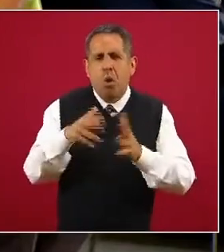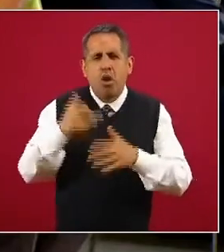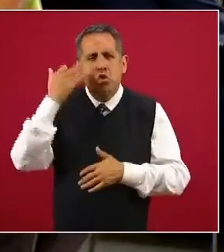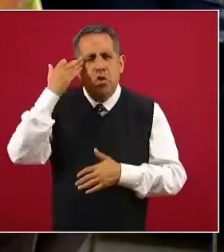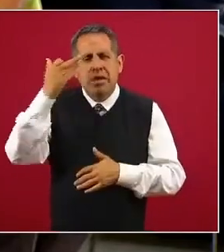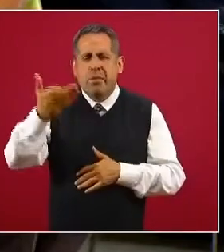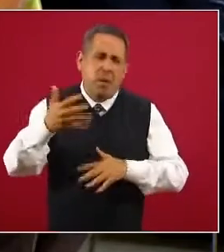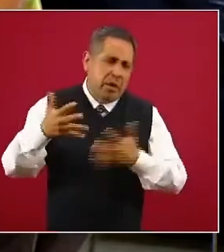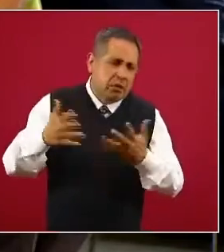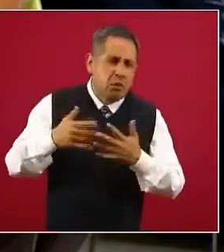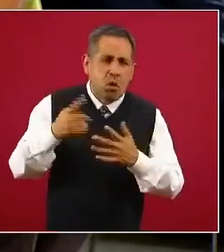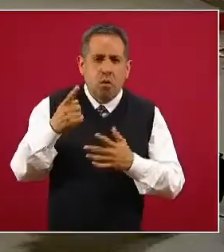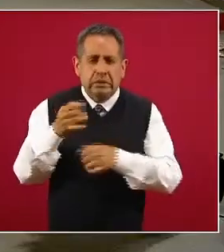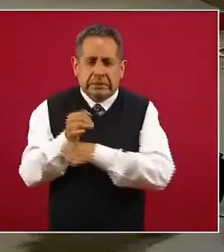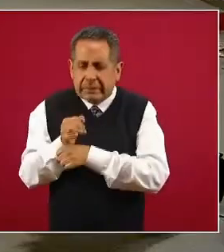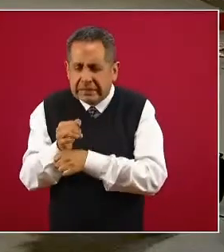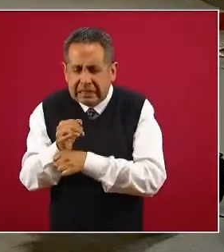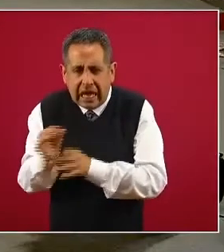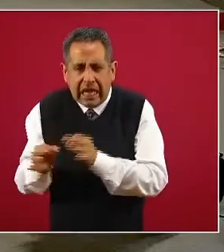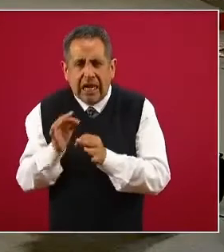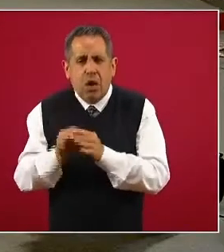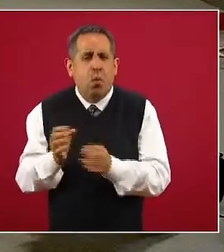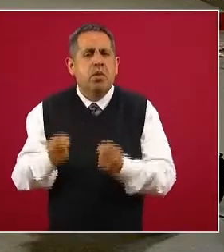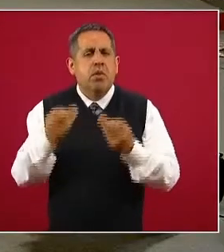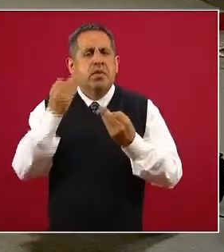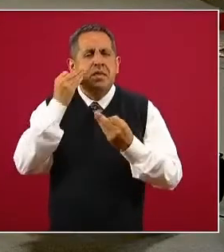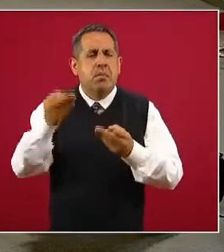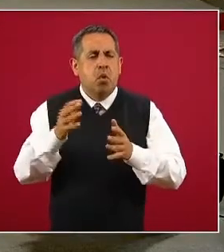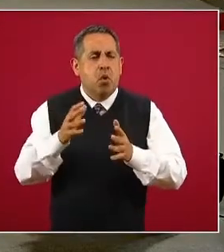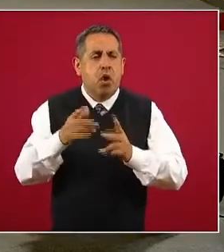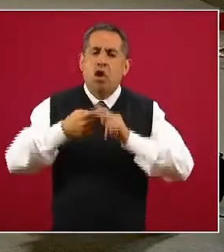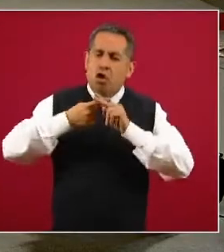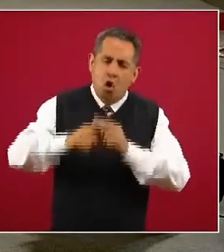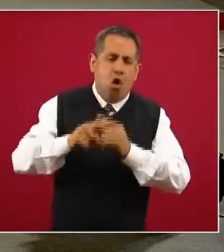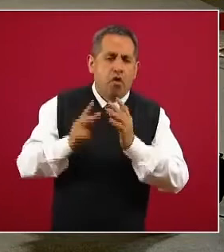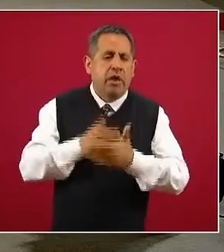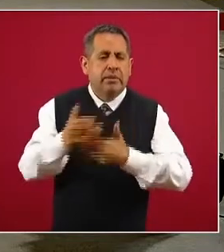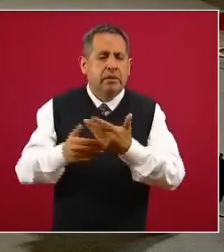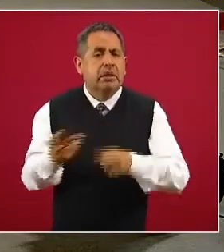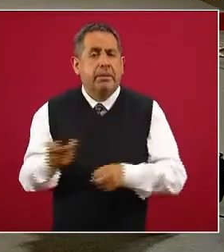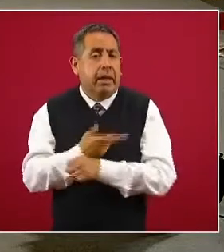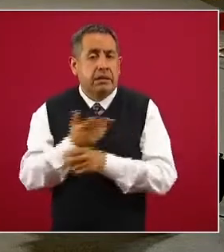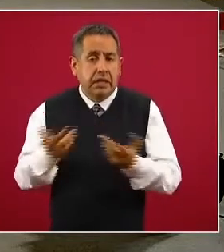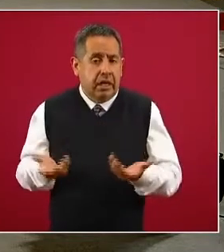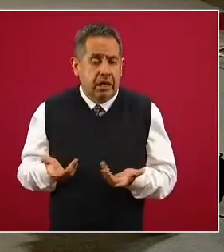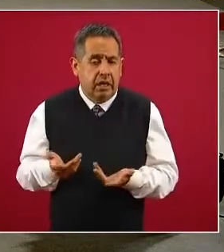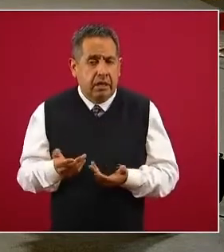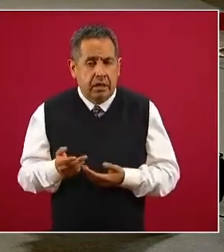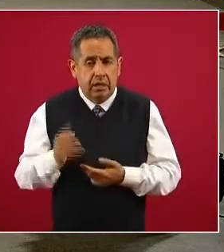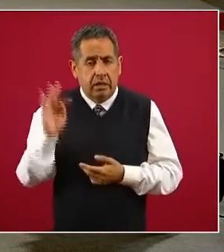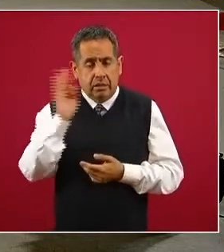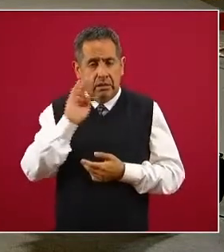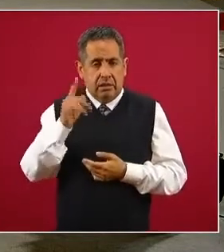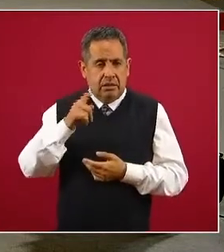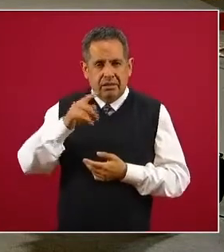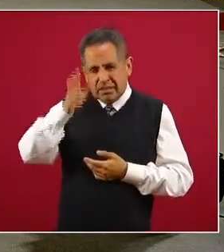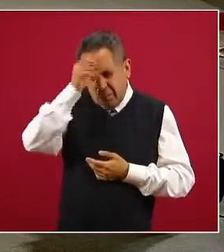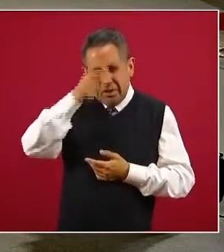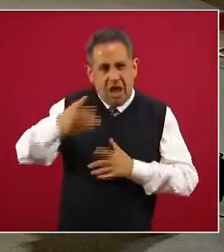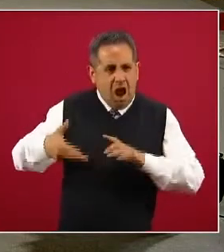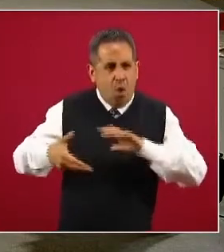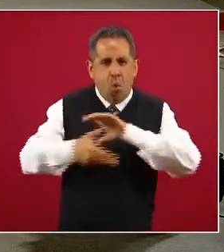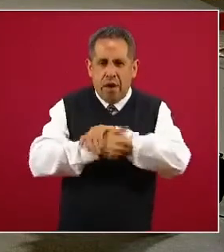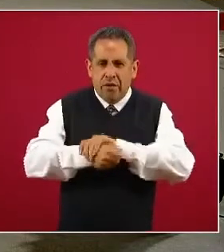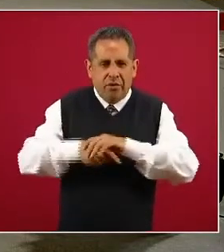se lleva en una investigación así? ¿En cuánto tiempo se tiene que dar resultados? ¿Y qué efectos tiene para el acuerdo que hay o